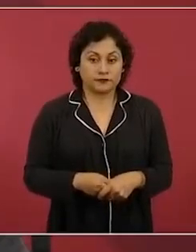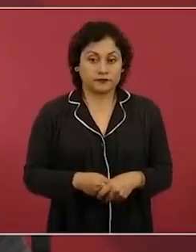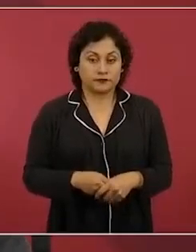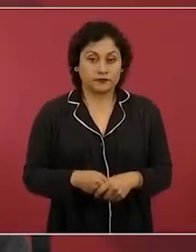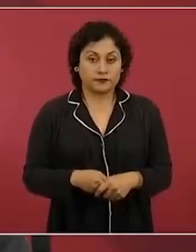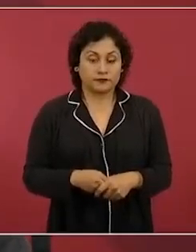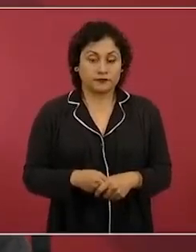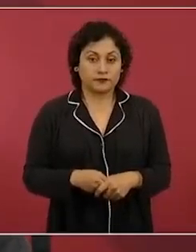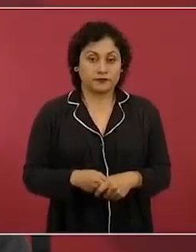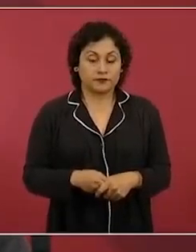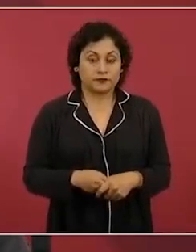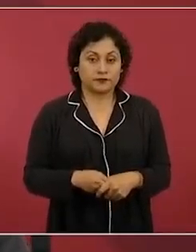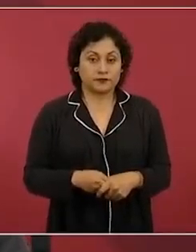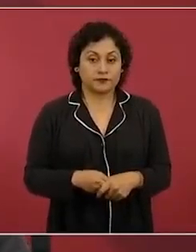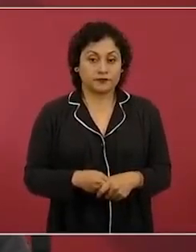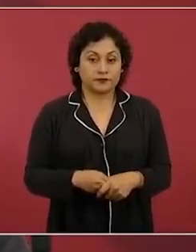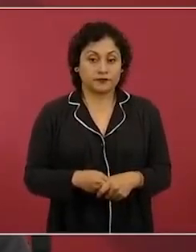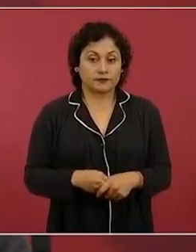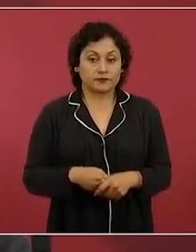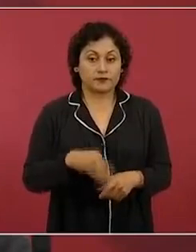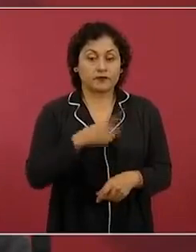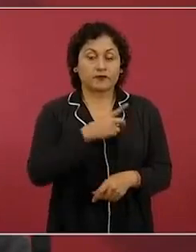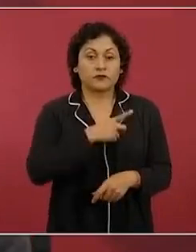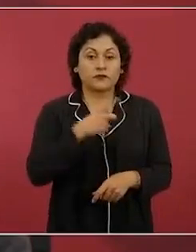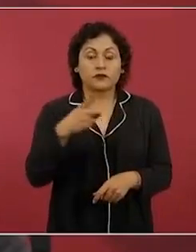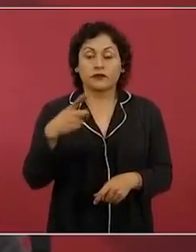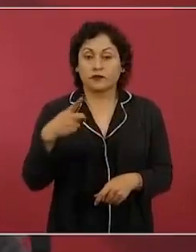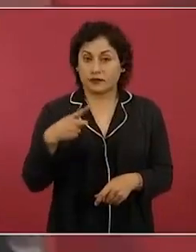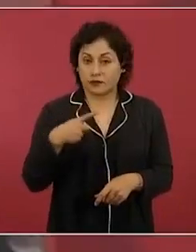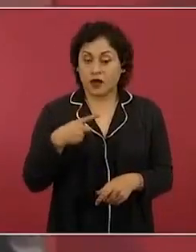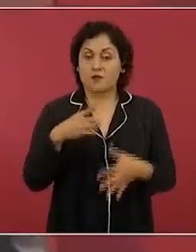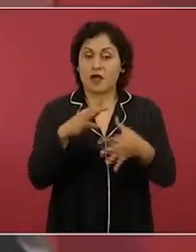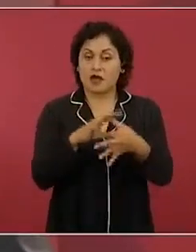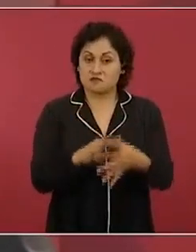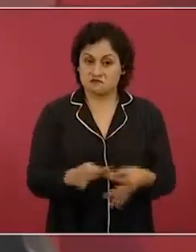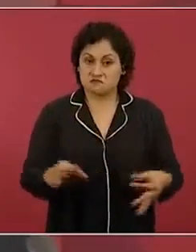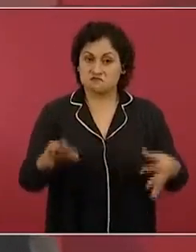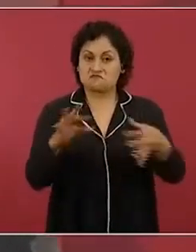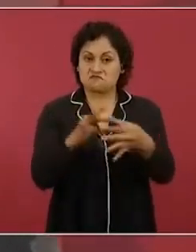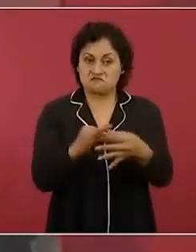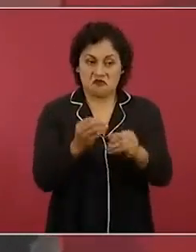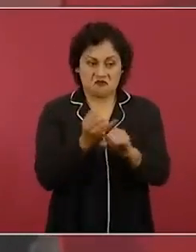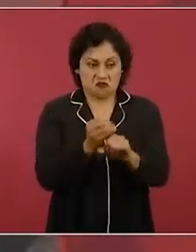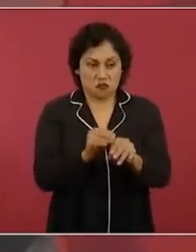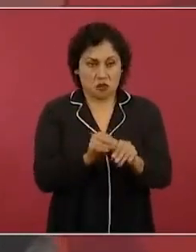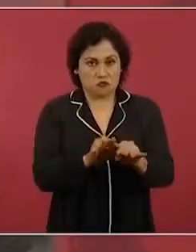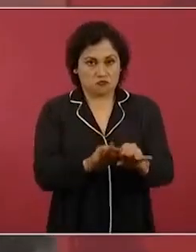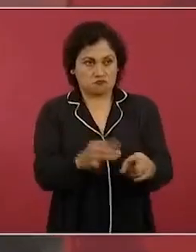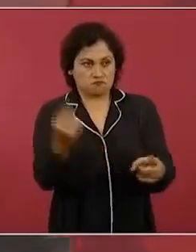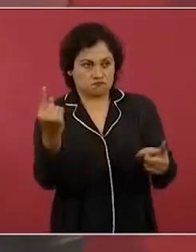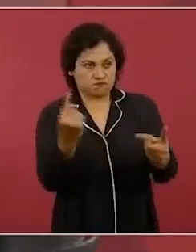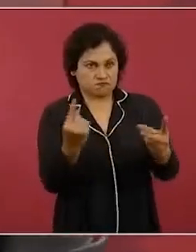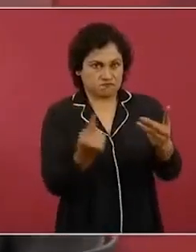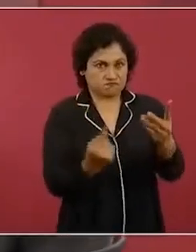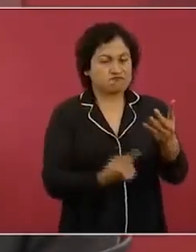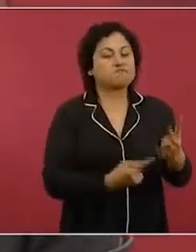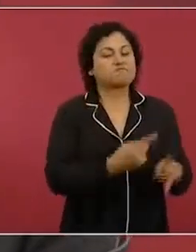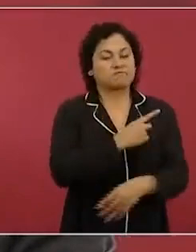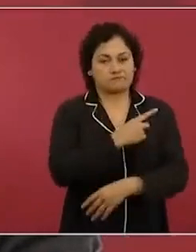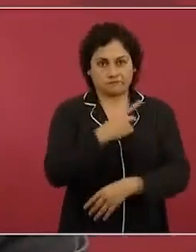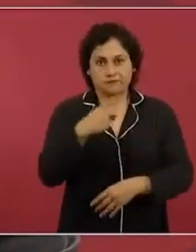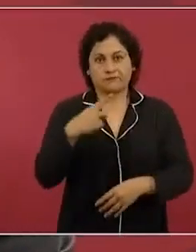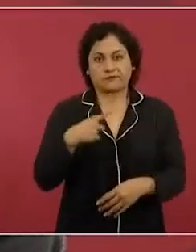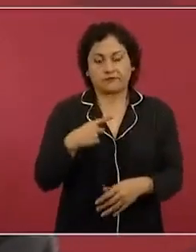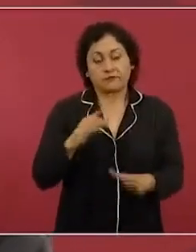informar bien sobre las causas. Lo que siempre recomiendo es que no